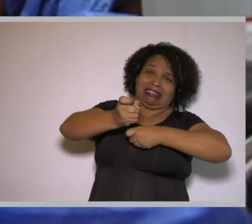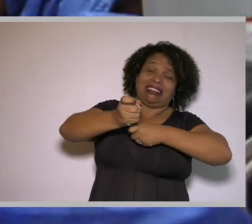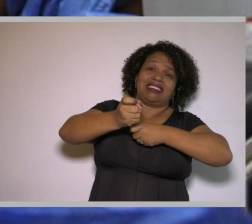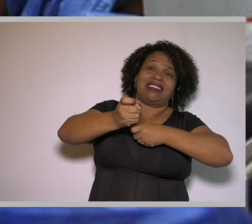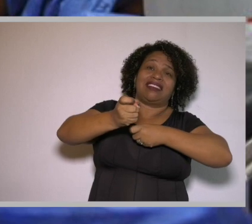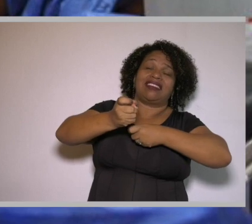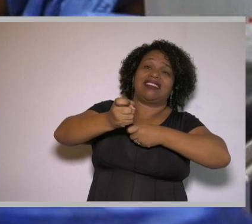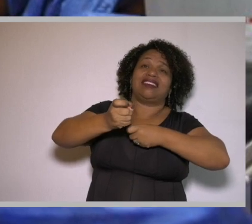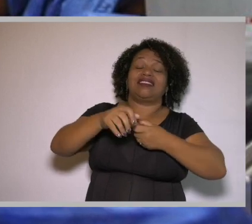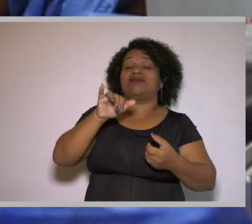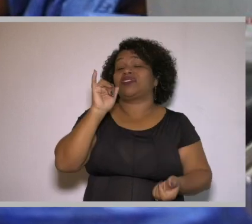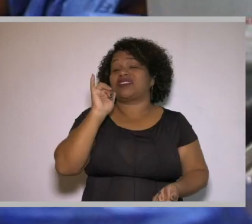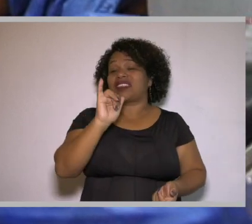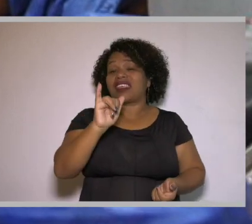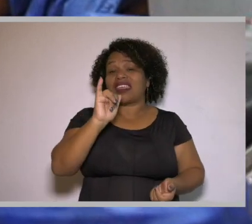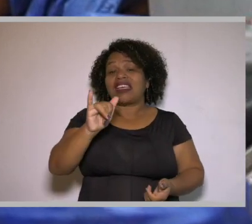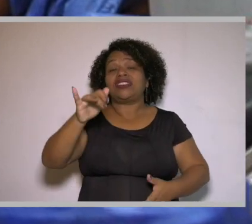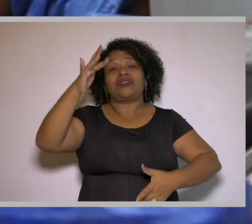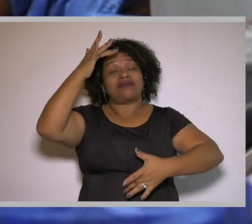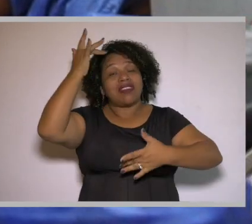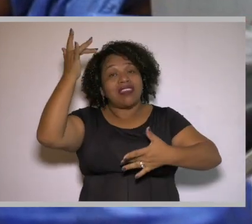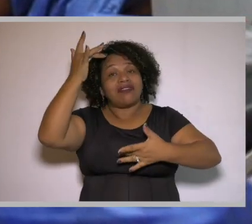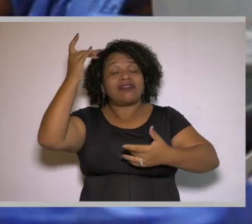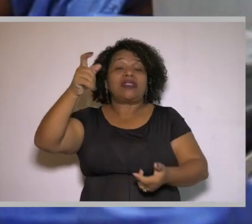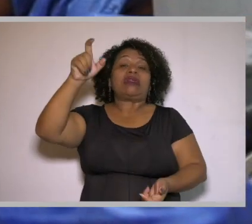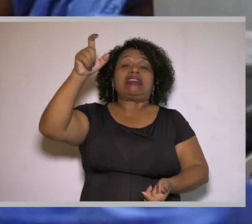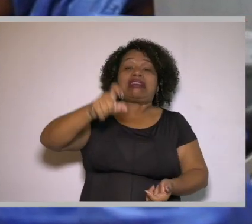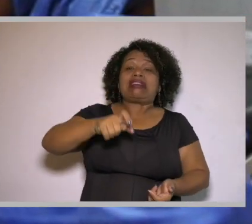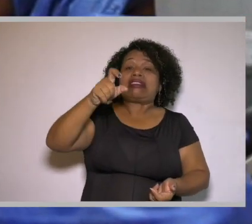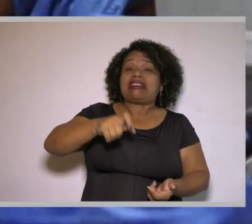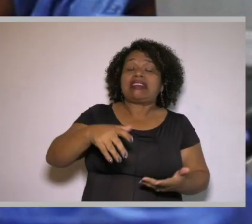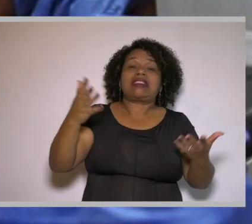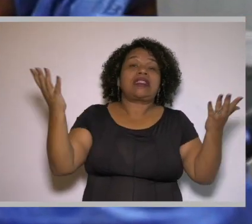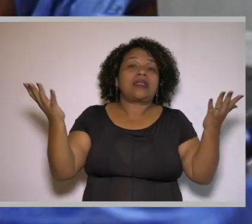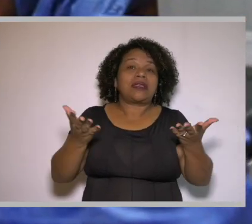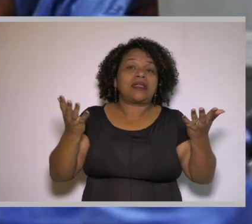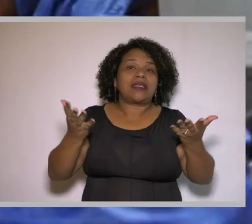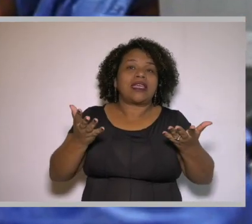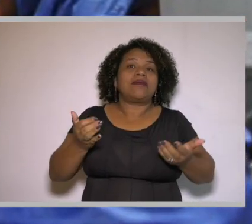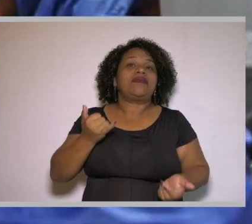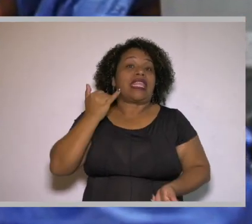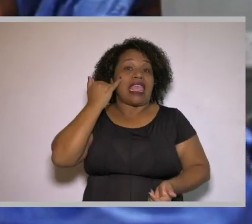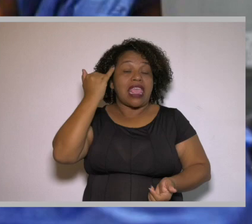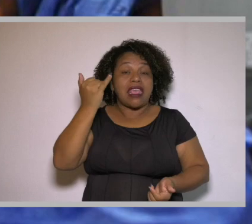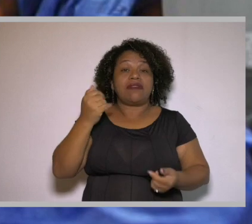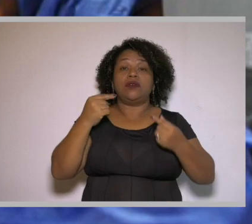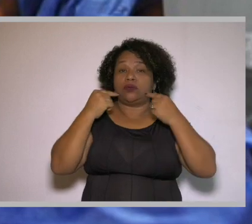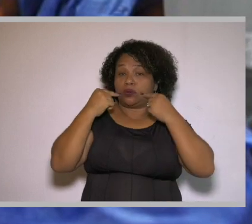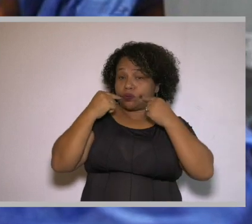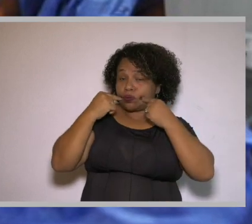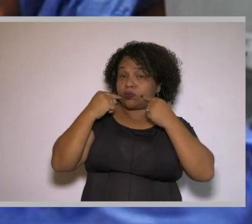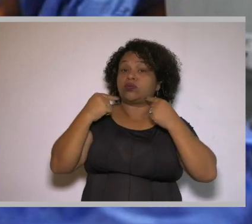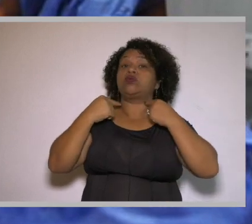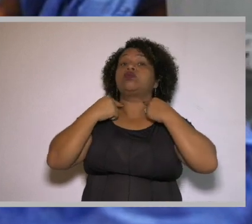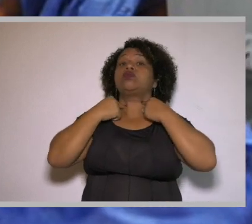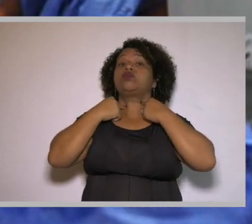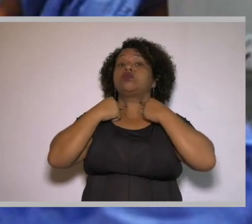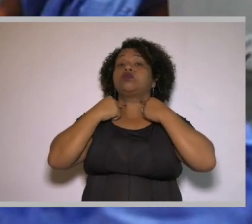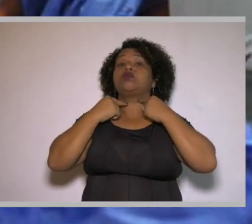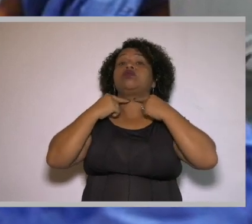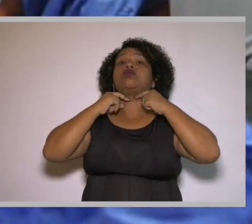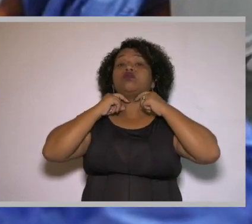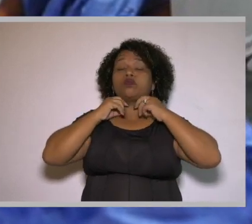articulares, entonces es indicativo. Si el paciente hace otitis medias a repetición, es indicativo de retirarla. Si el paciente